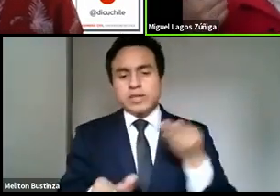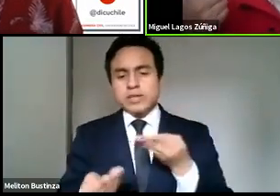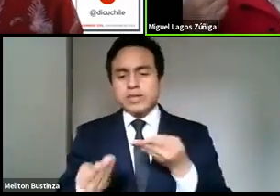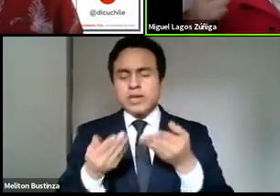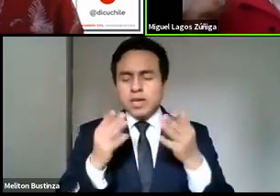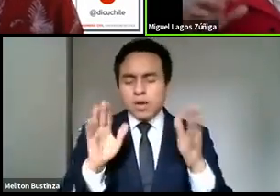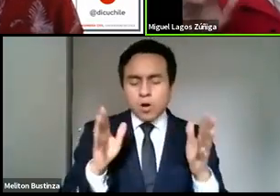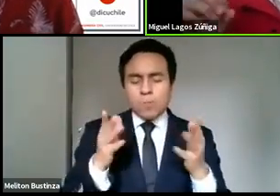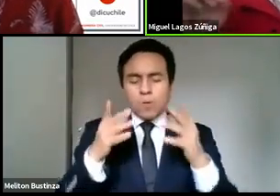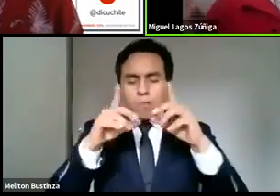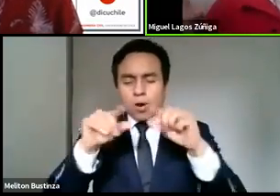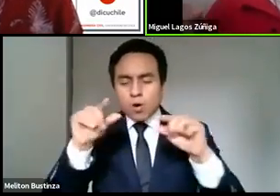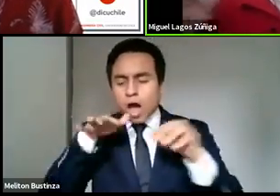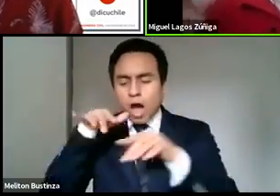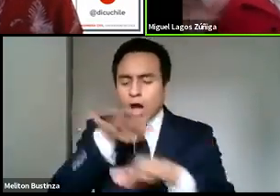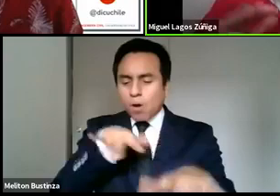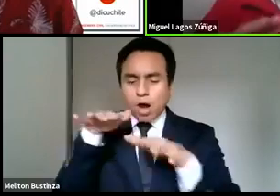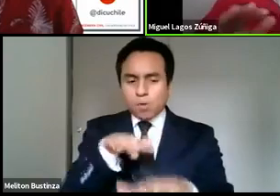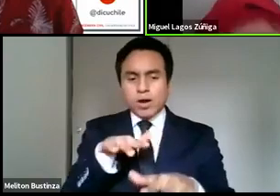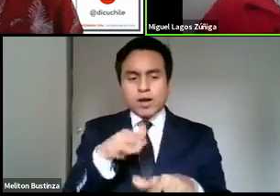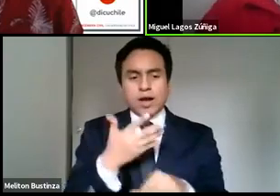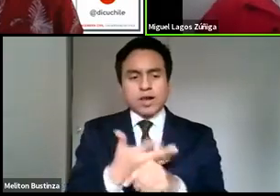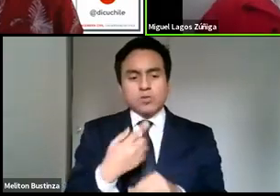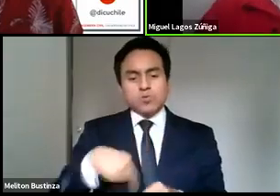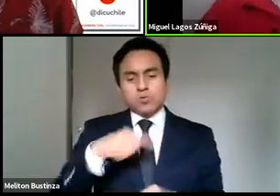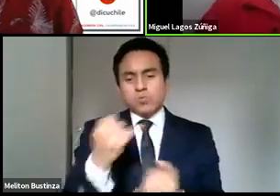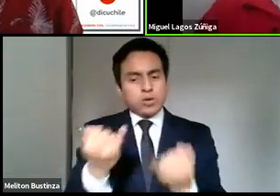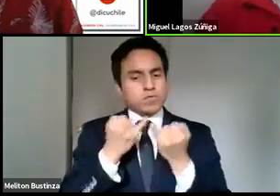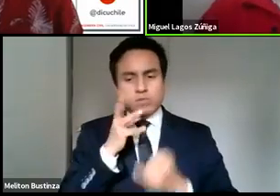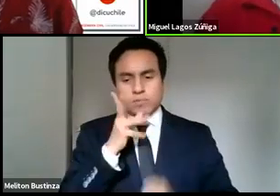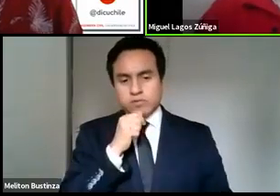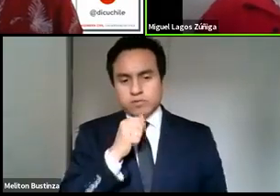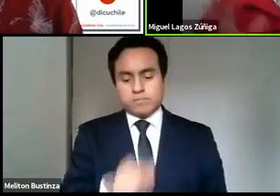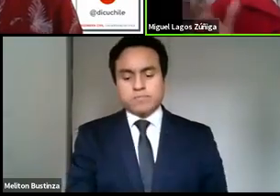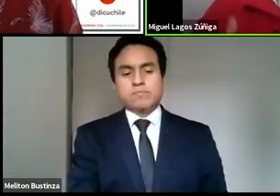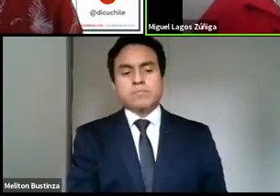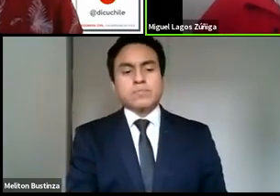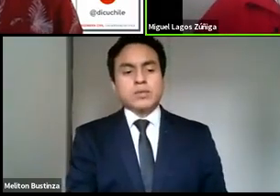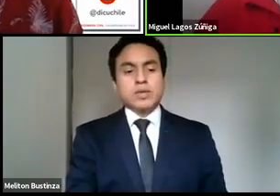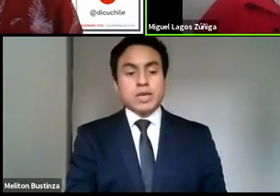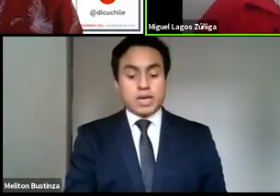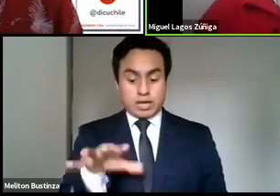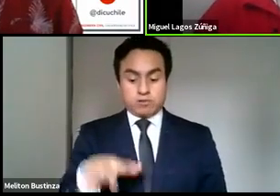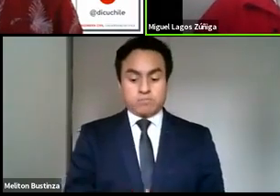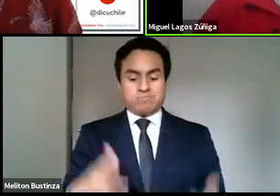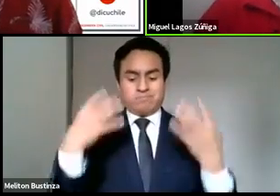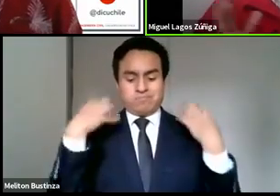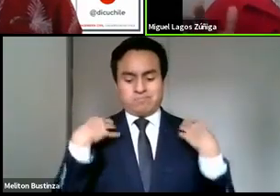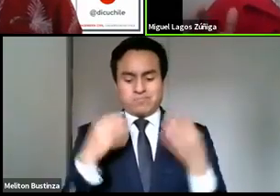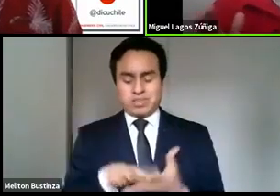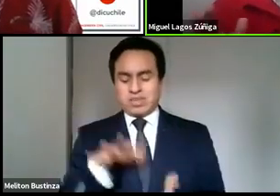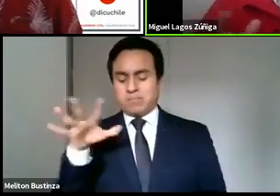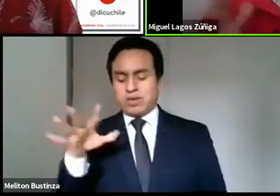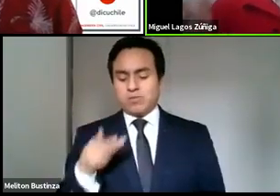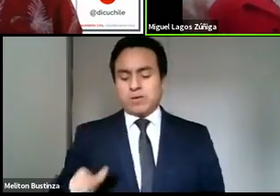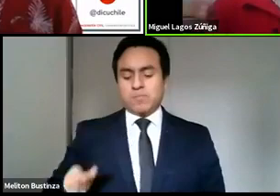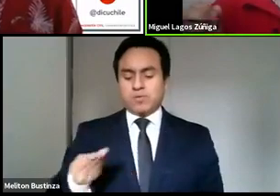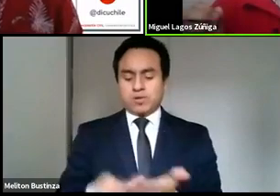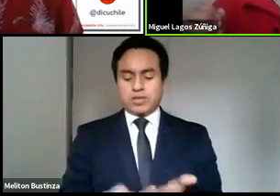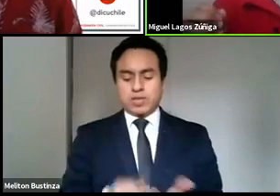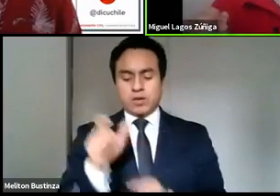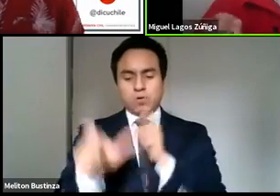forma cuánta agua escurre en cuencas donde nosotros no tenemos información. Y esa fue un tremendo aporte a la